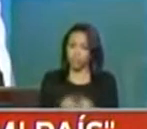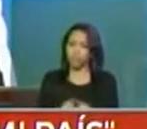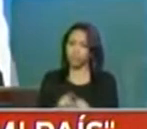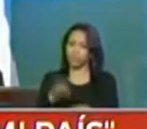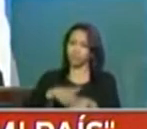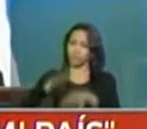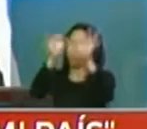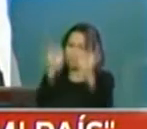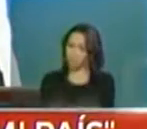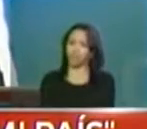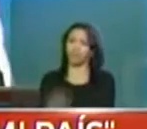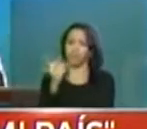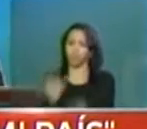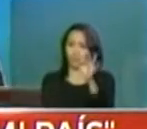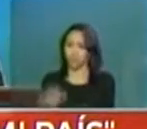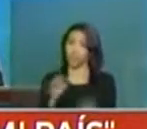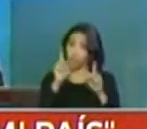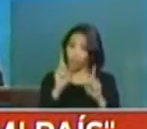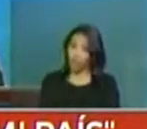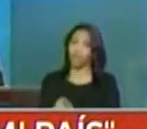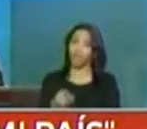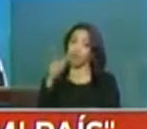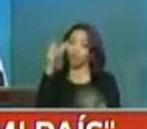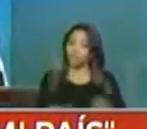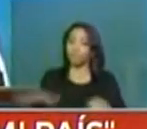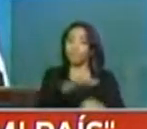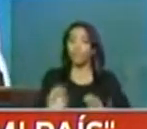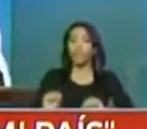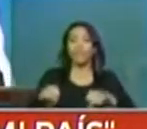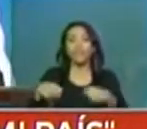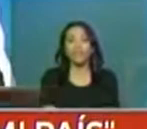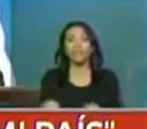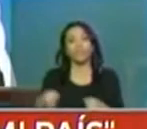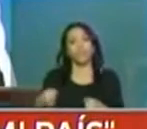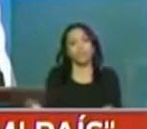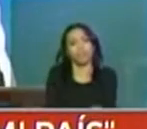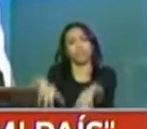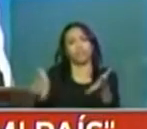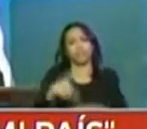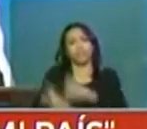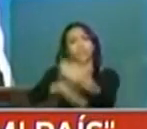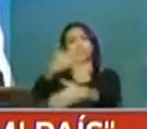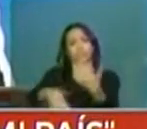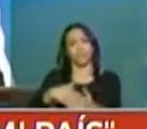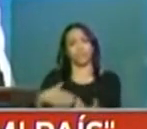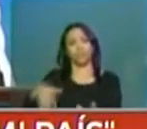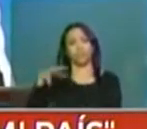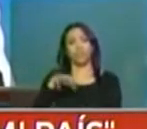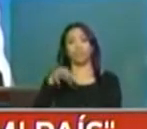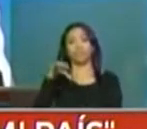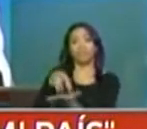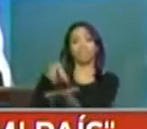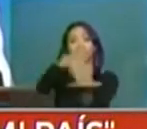también a veredictos calificados y justos y a un ambiente de preservación y fortalecimiento de las instituciones